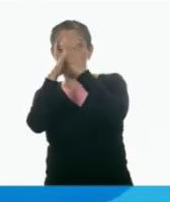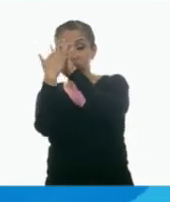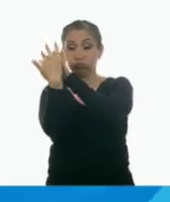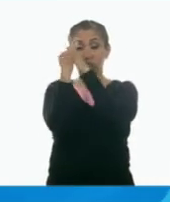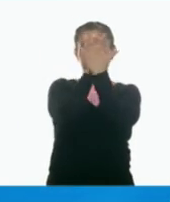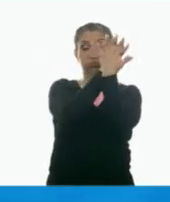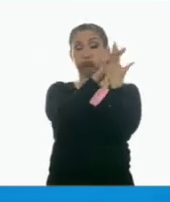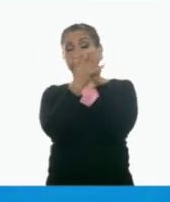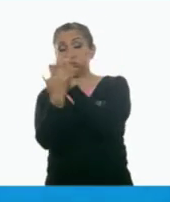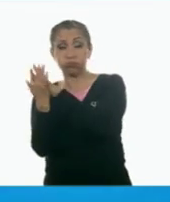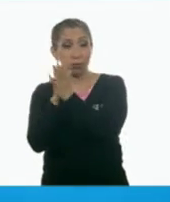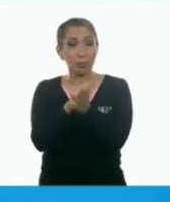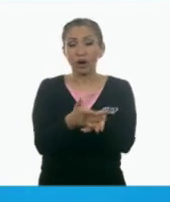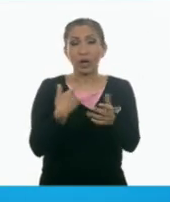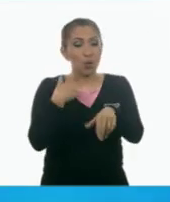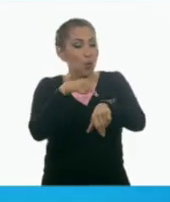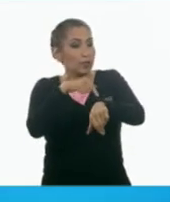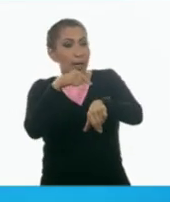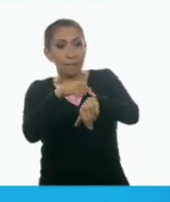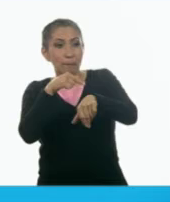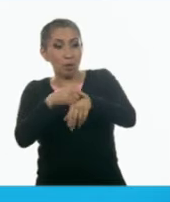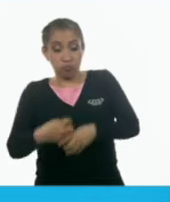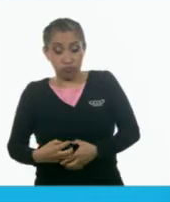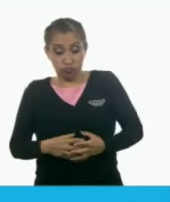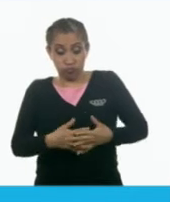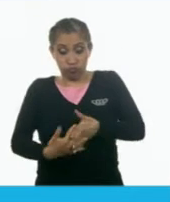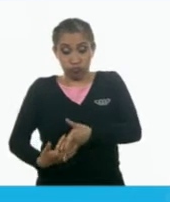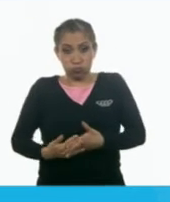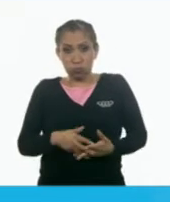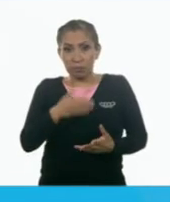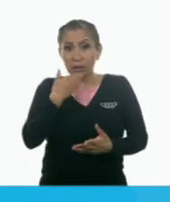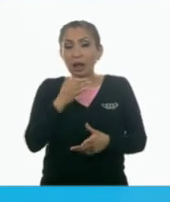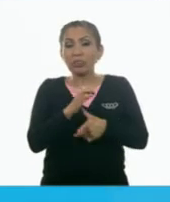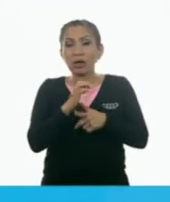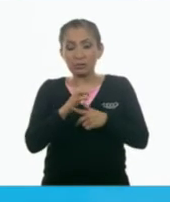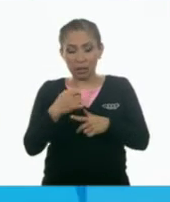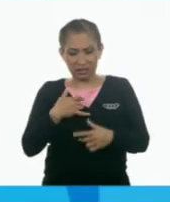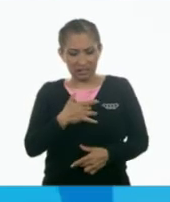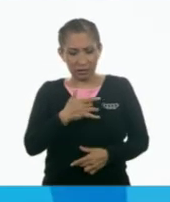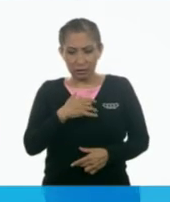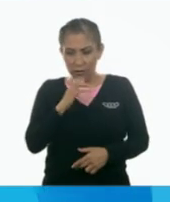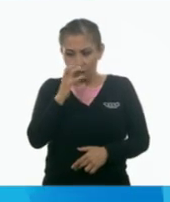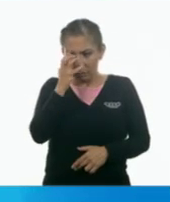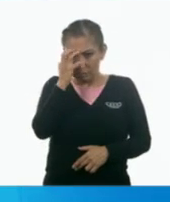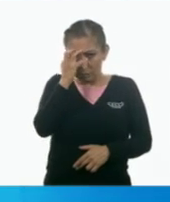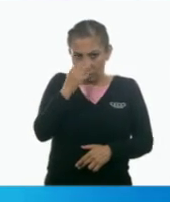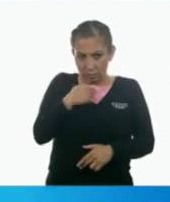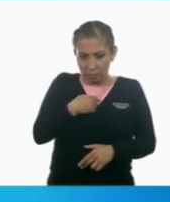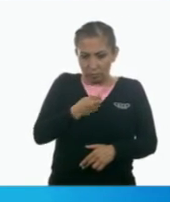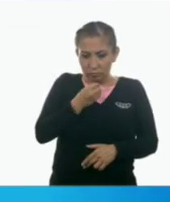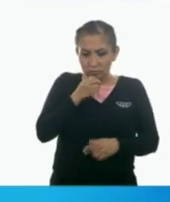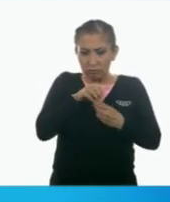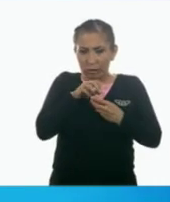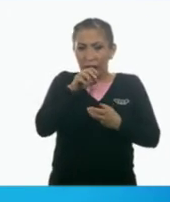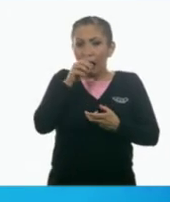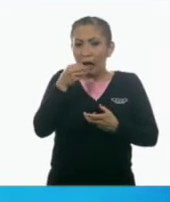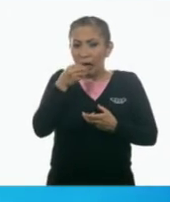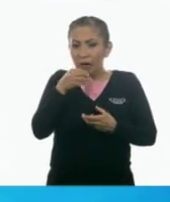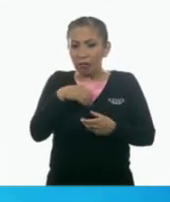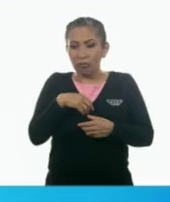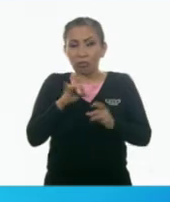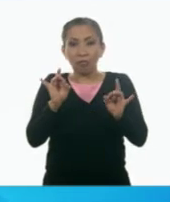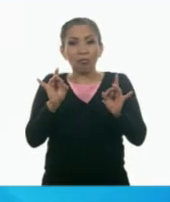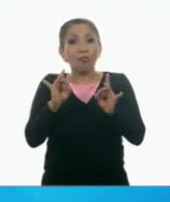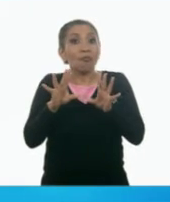revoltijo, porque no le daba tiempo a hacer la digestión. Así que empezó a sentir vergüenza de tener que abrir la boca.